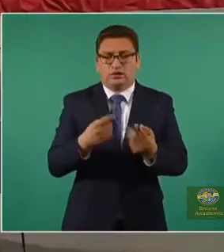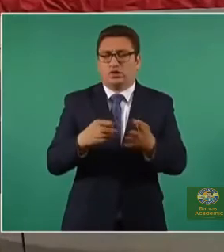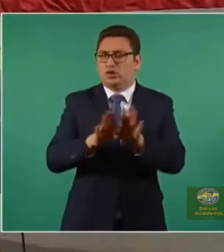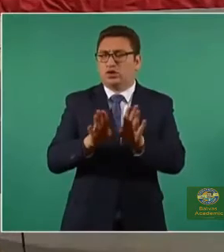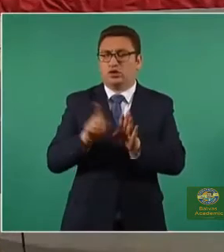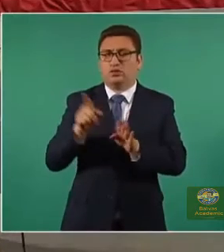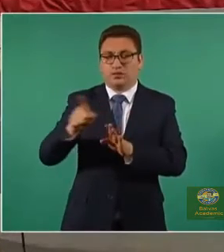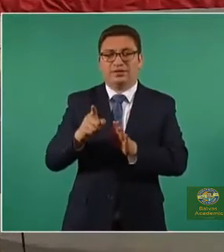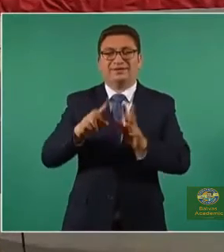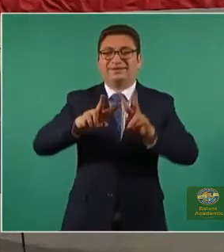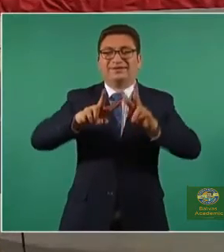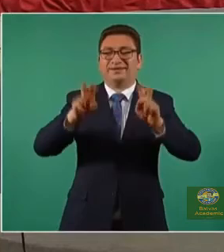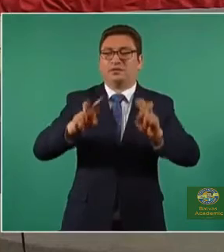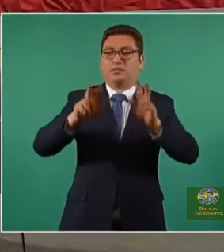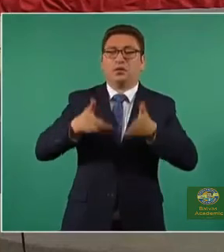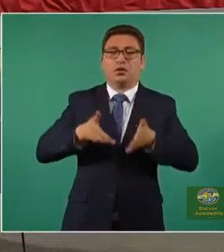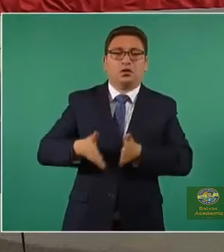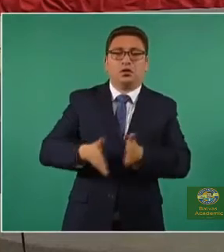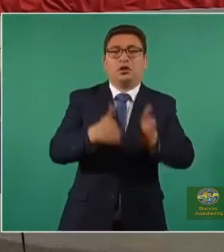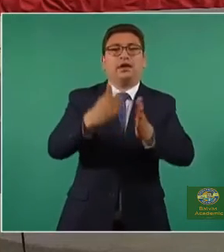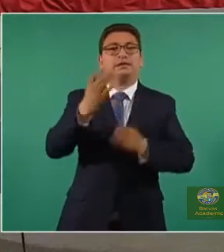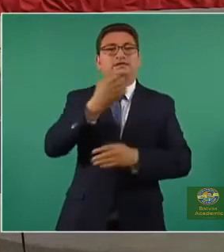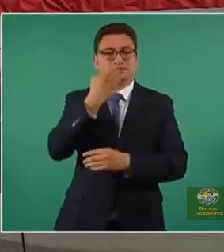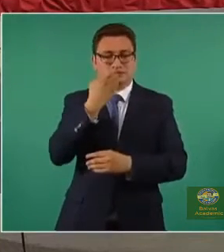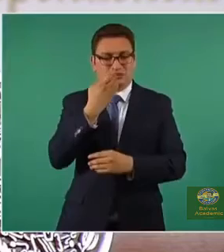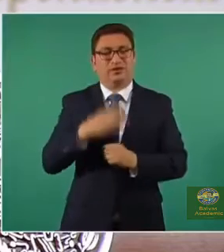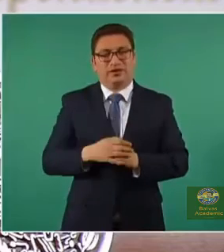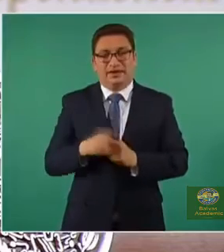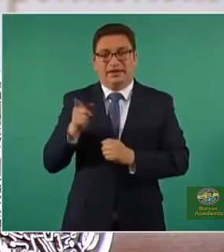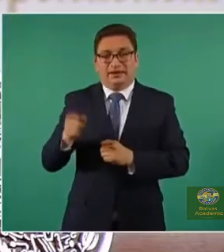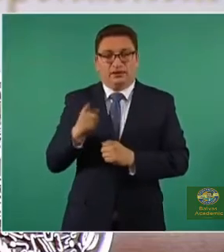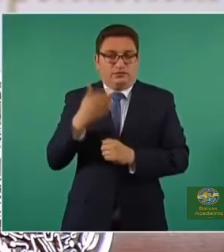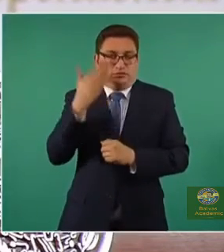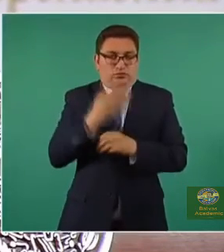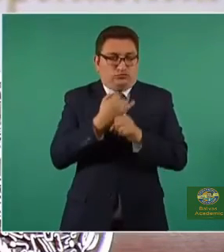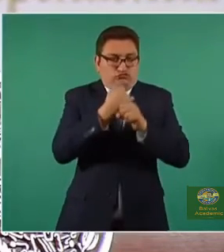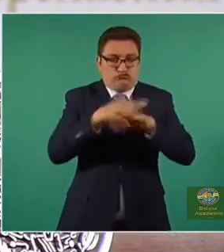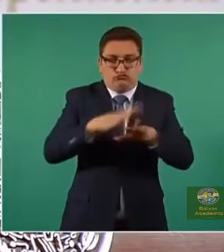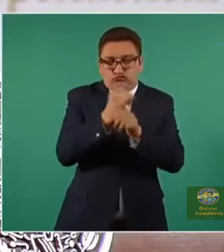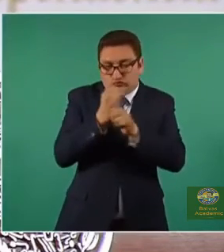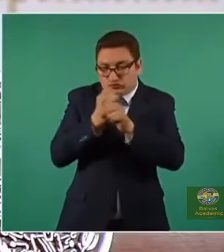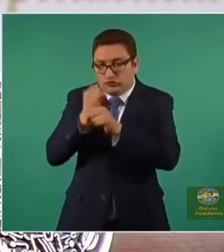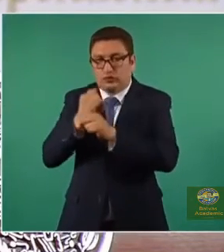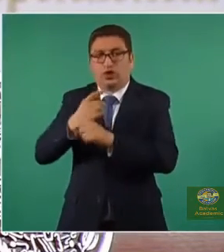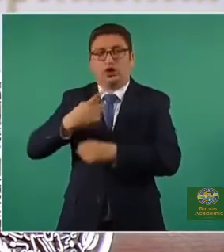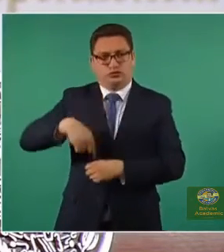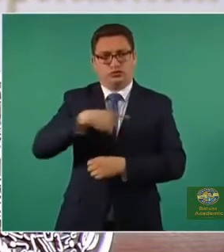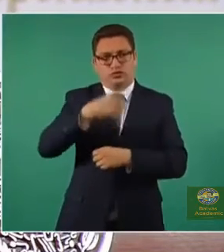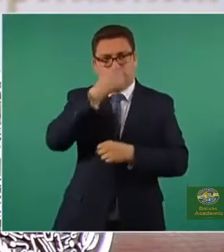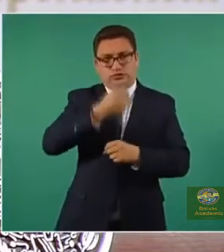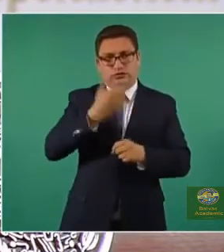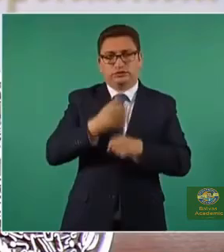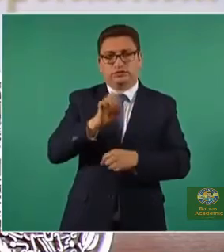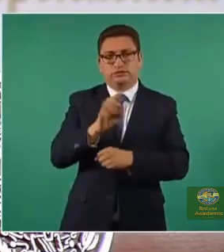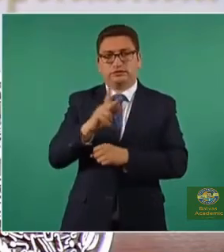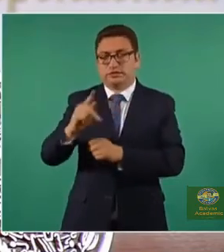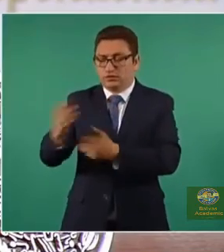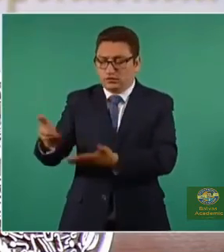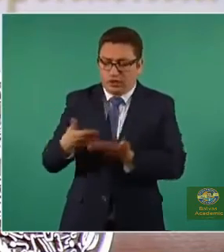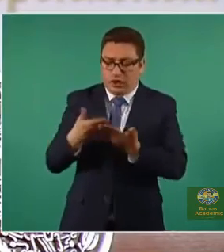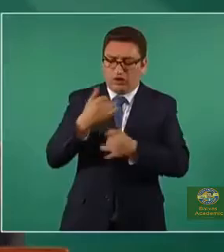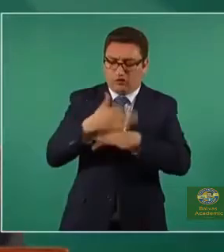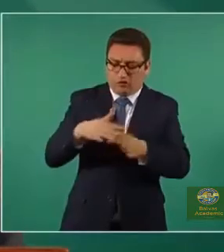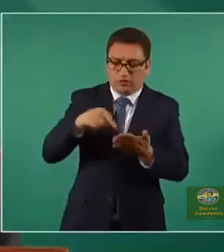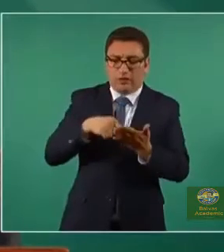que le llamó Caminito de la Escuela, y que nos ha precisamente servido de referencia a nosotros como Secretaría para dar algunas alternativas